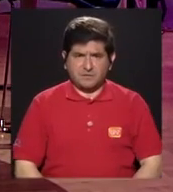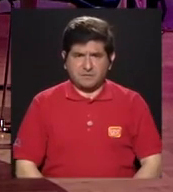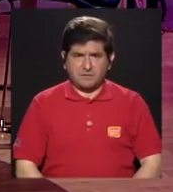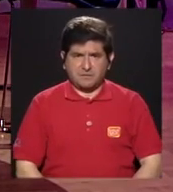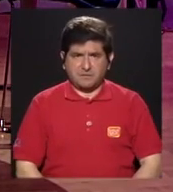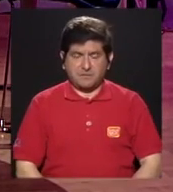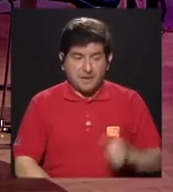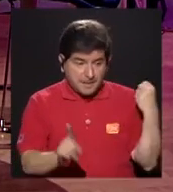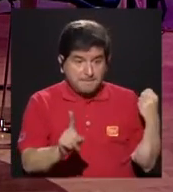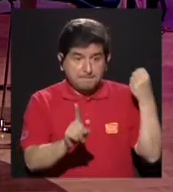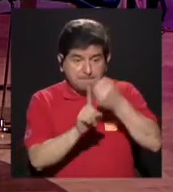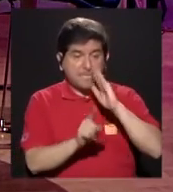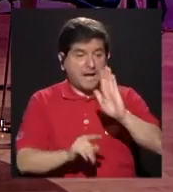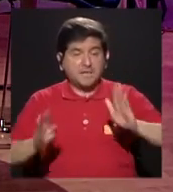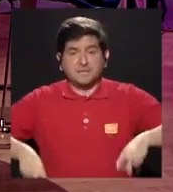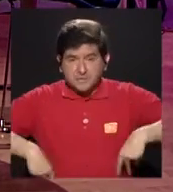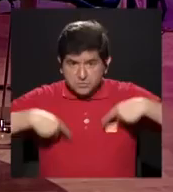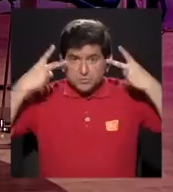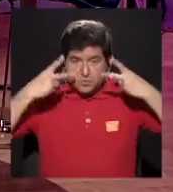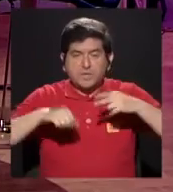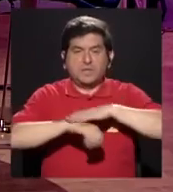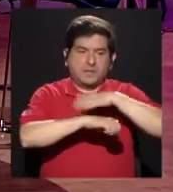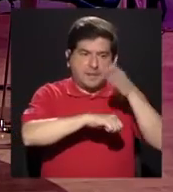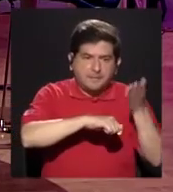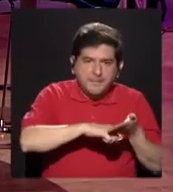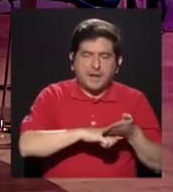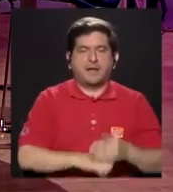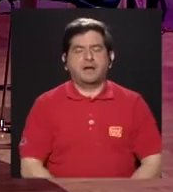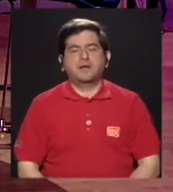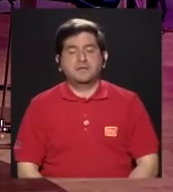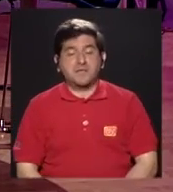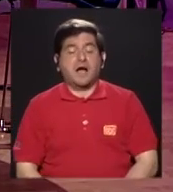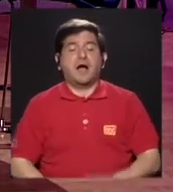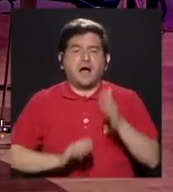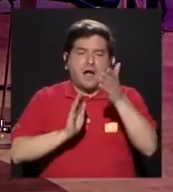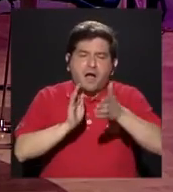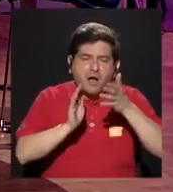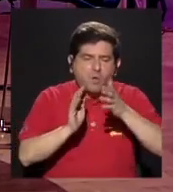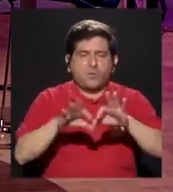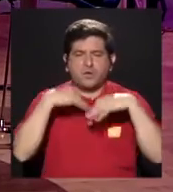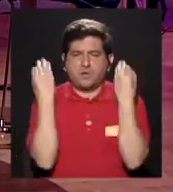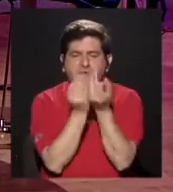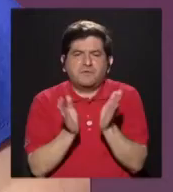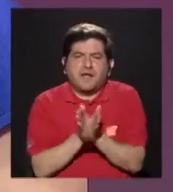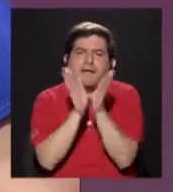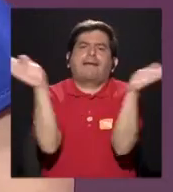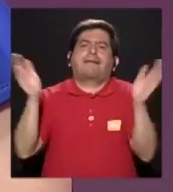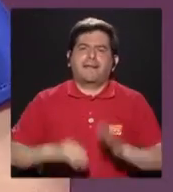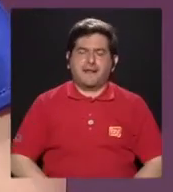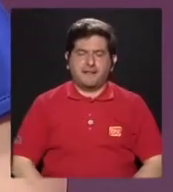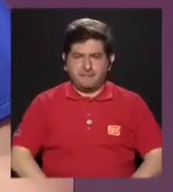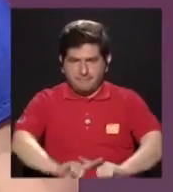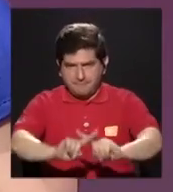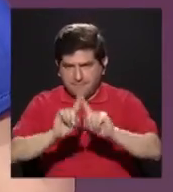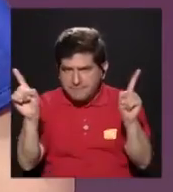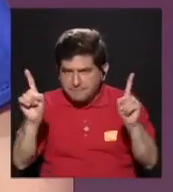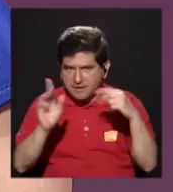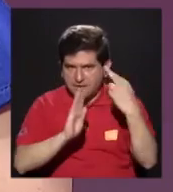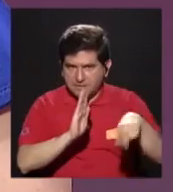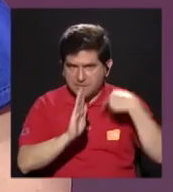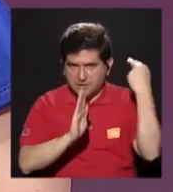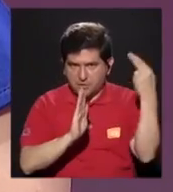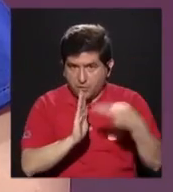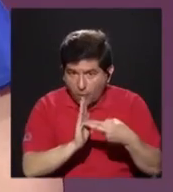cómo impacto en sus vidas un embarazo tener que cuidar a la familia en general como una diferenciación entre roles